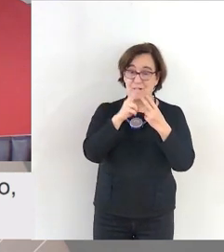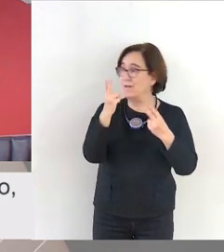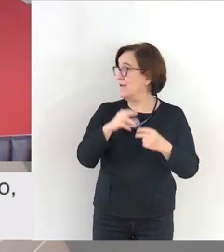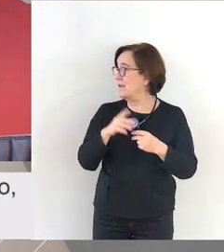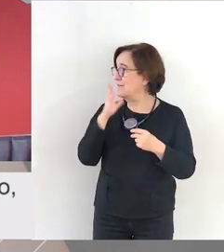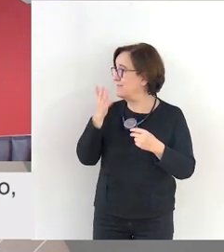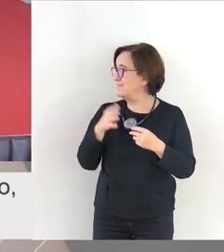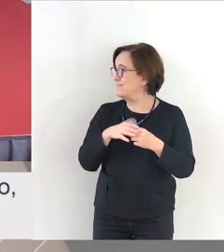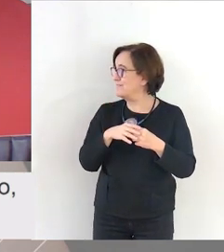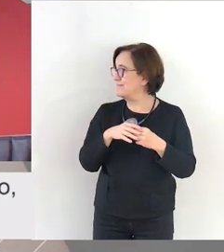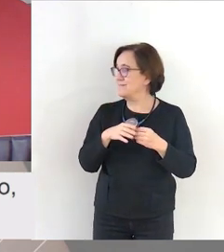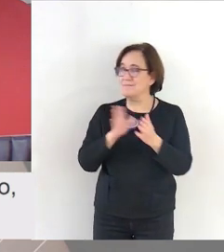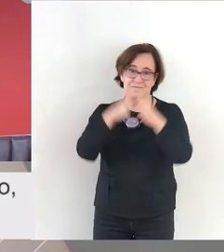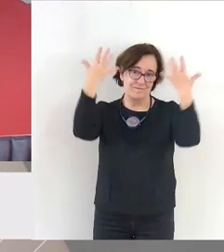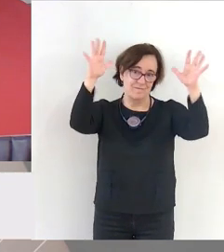rones